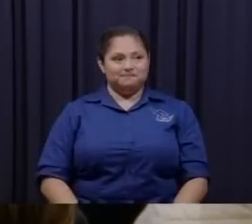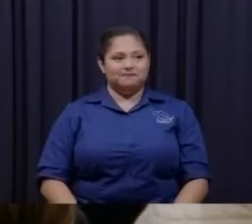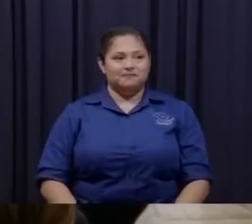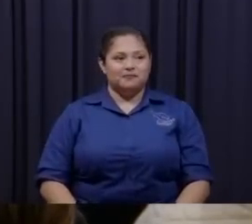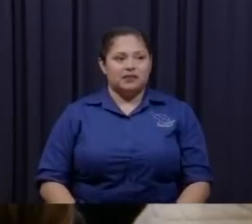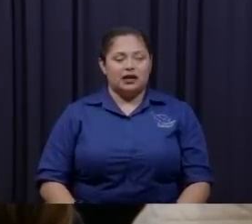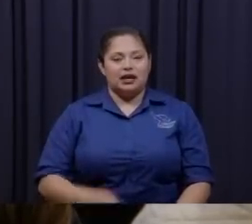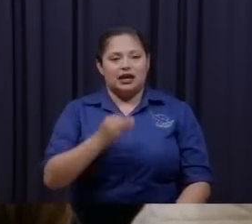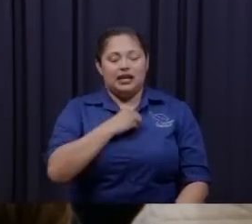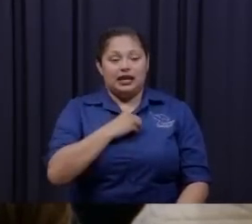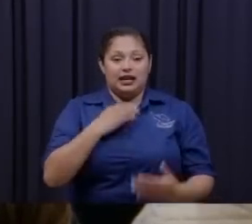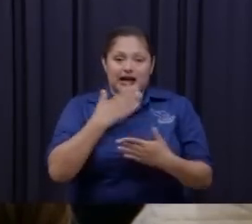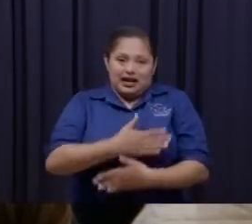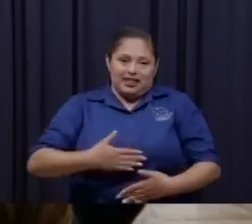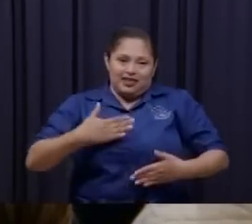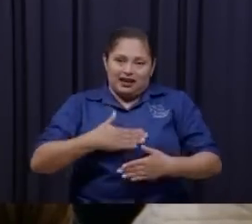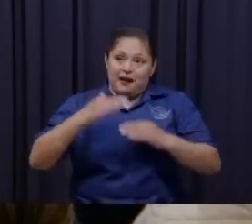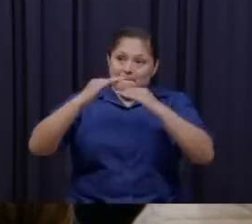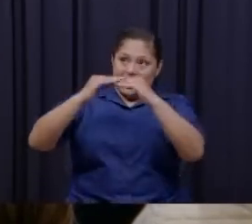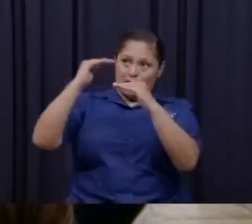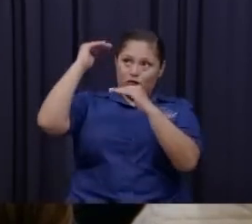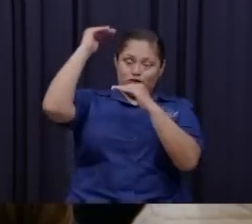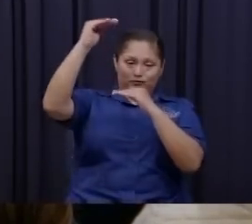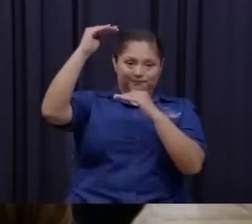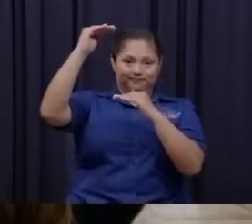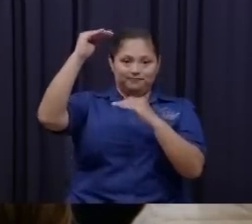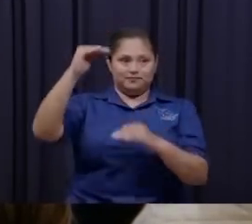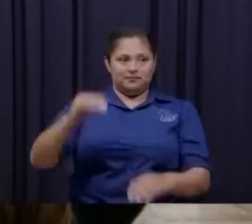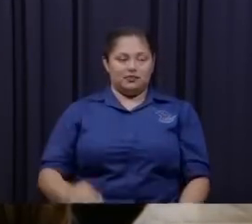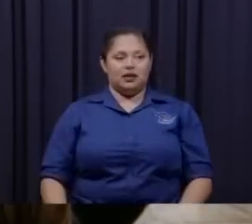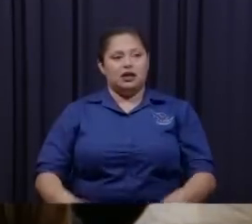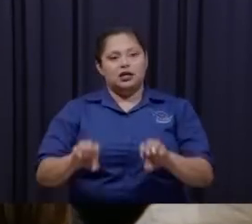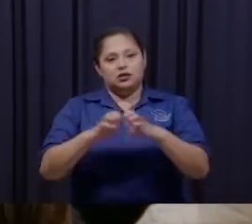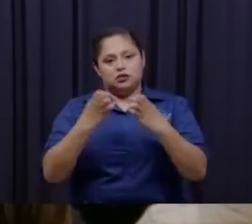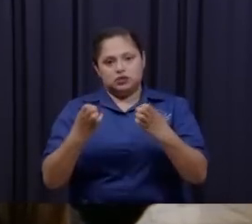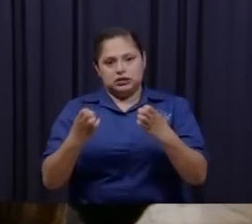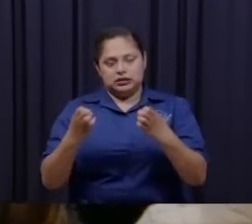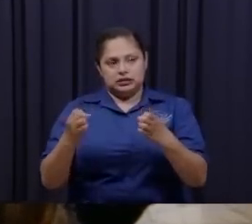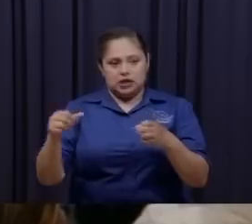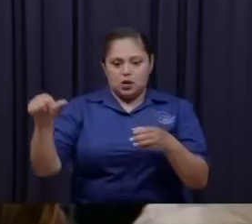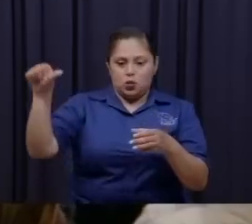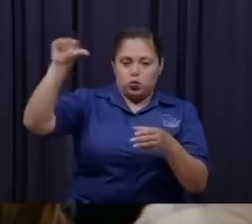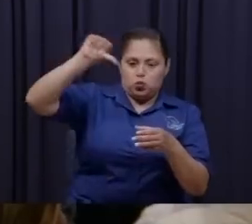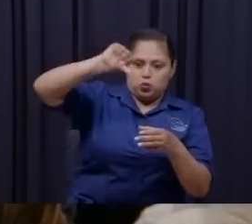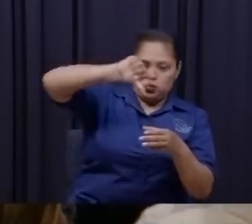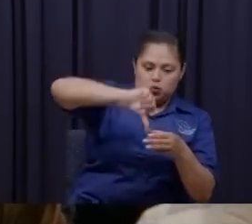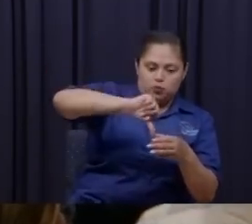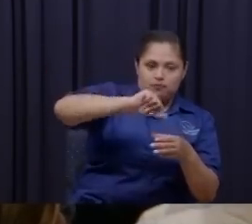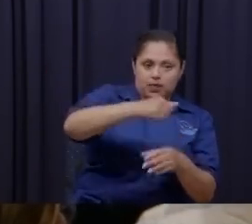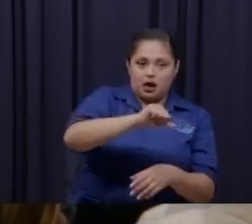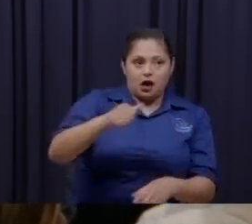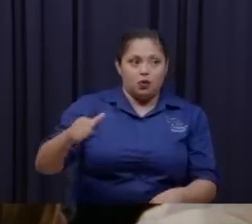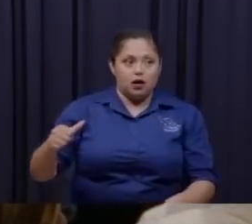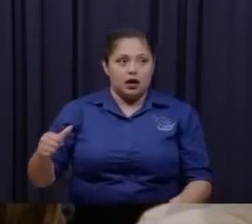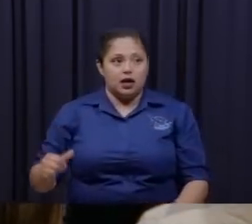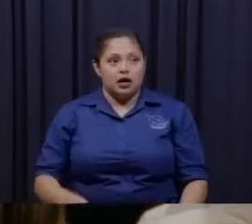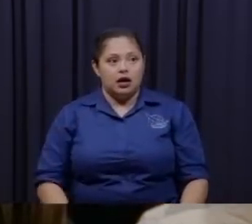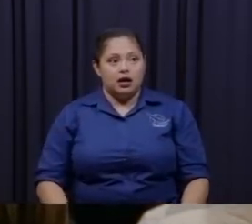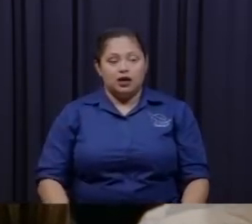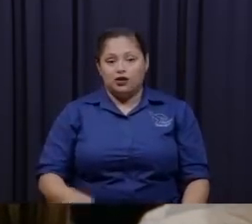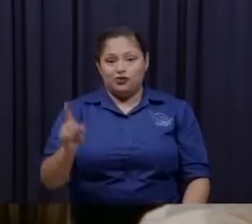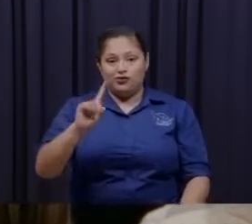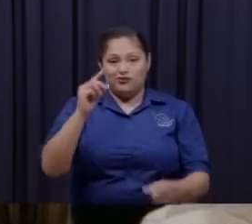Porque querían agradar al mayor. Entonces llenaron, hermano, ni siquiera mataron un